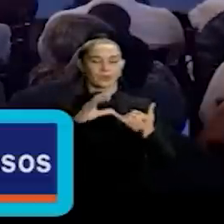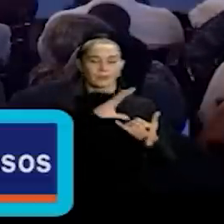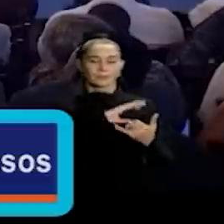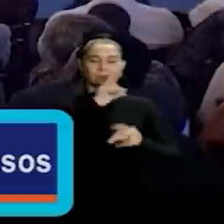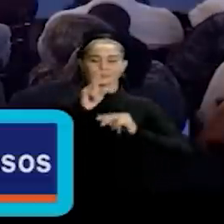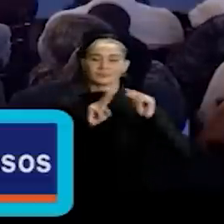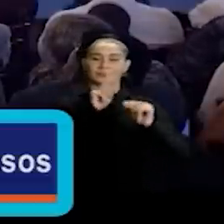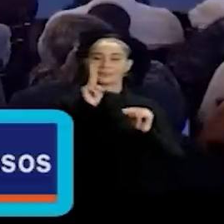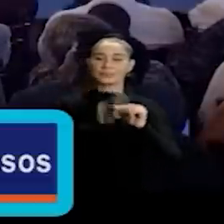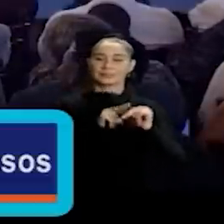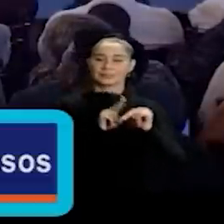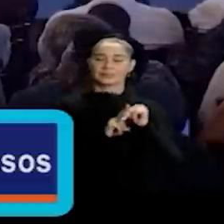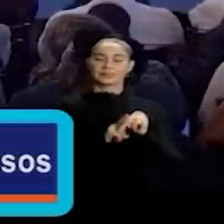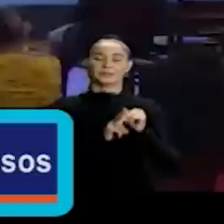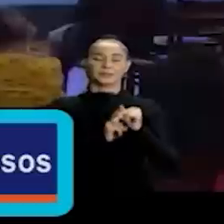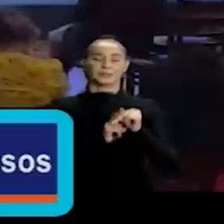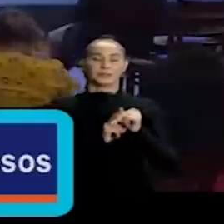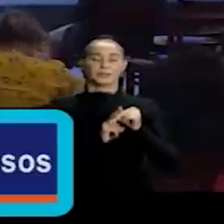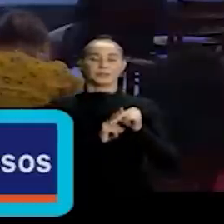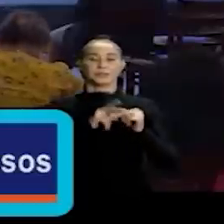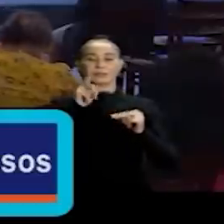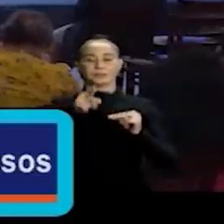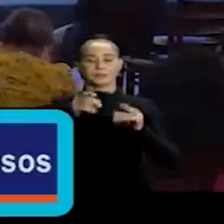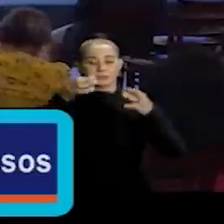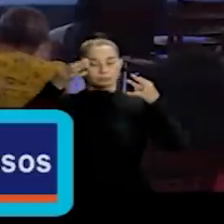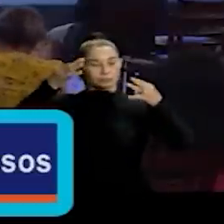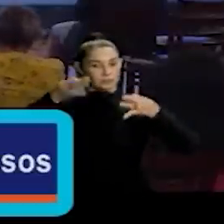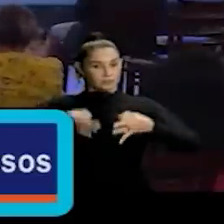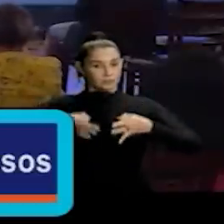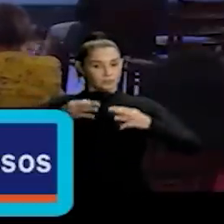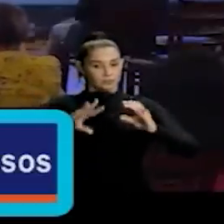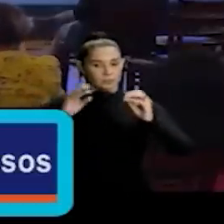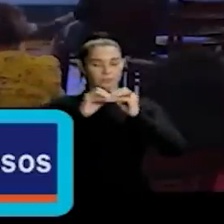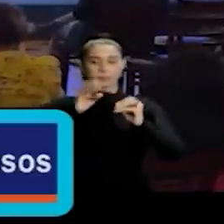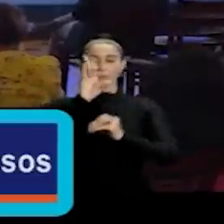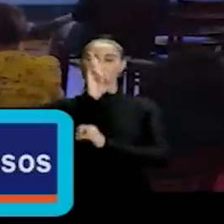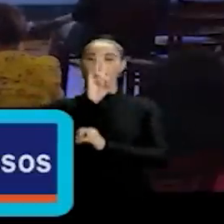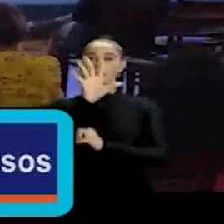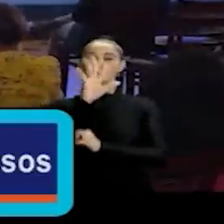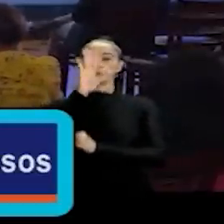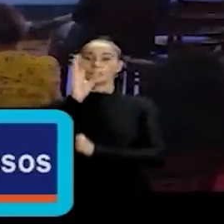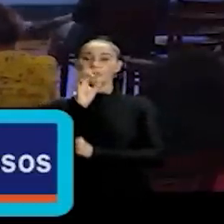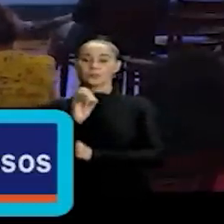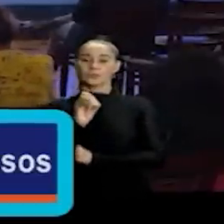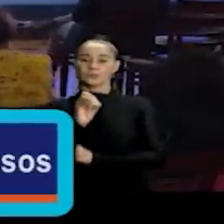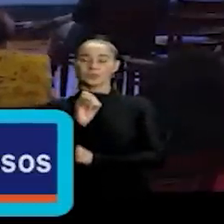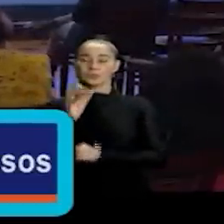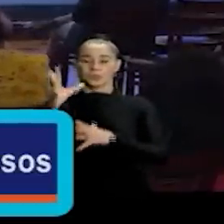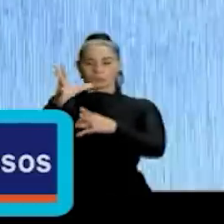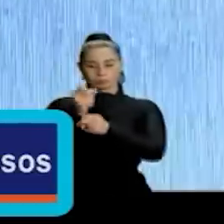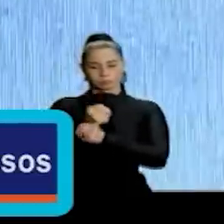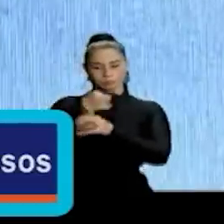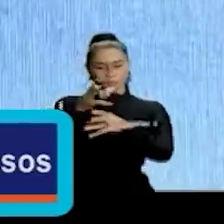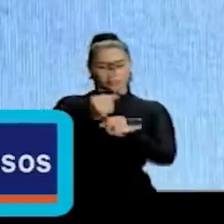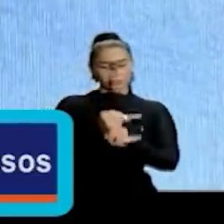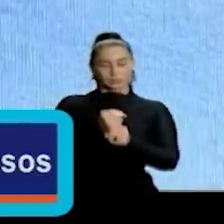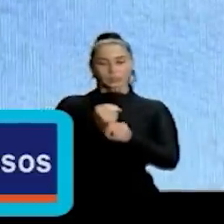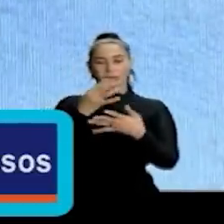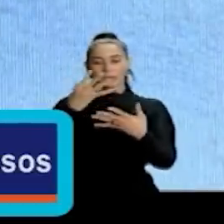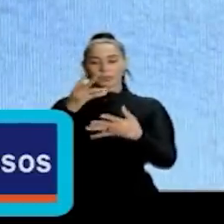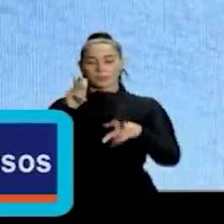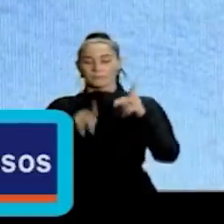Policía Nacional está siendo efectiva en más de un 75% en la captura de los